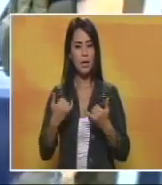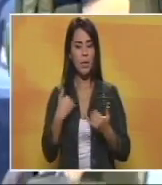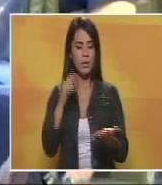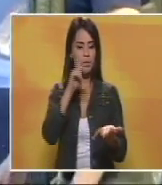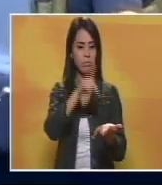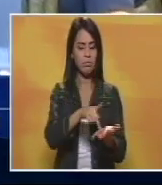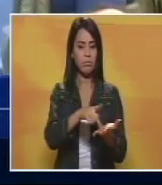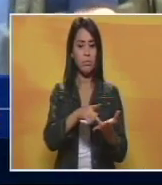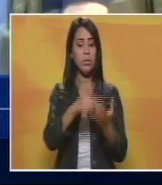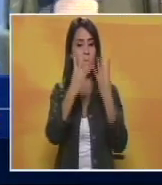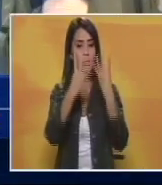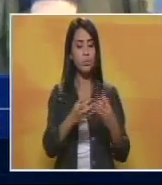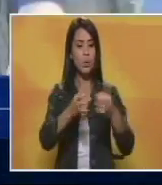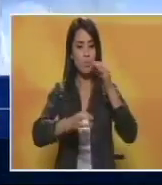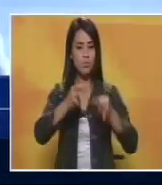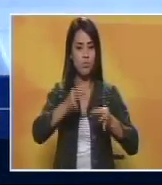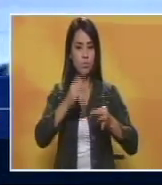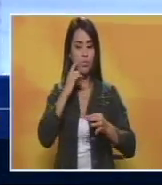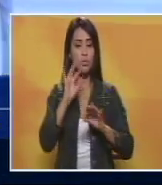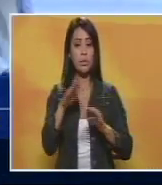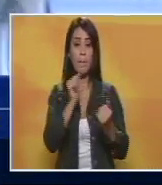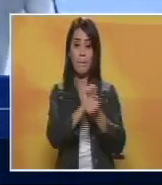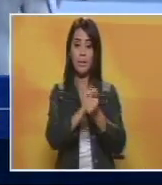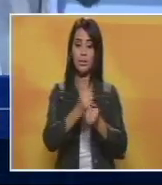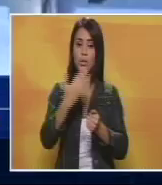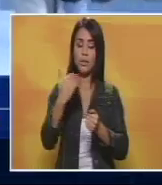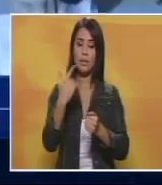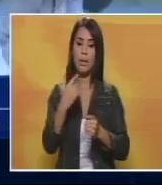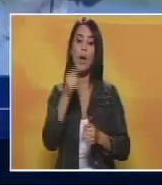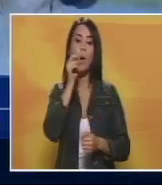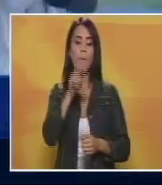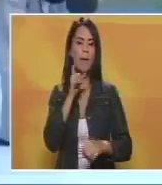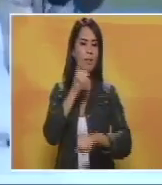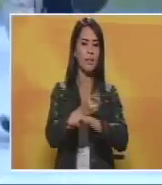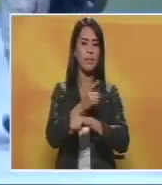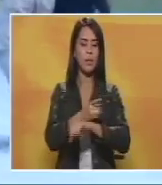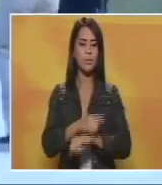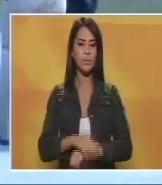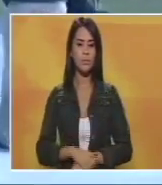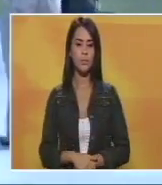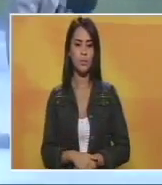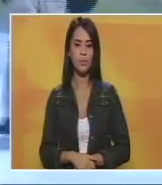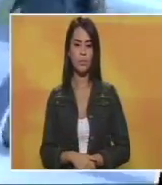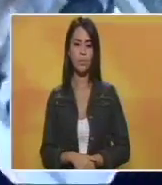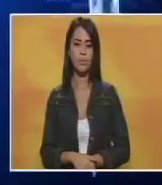centro penitenciario El Renacer, donde estuvo preso el dictador Manuel Antonio Noriega.